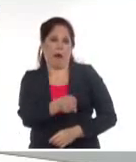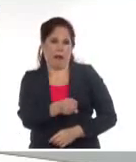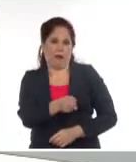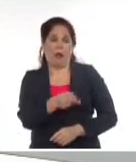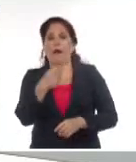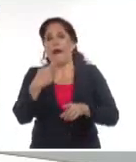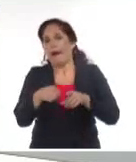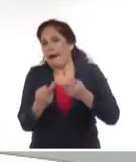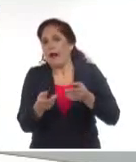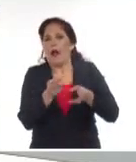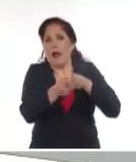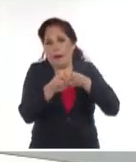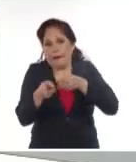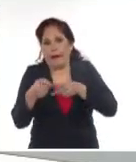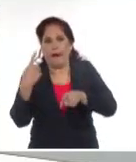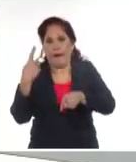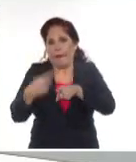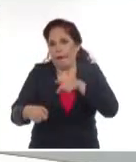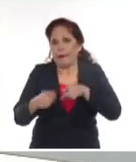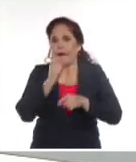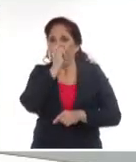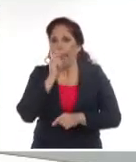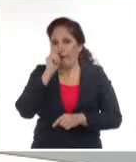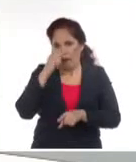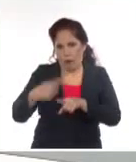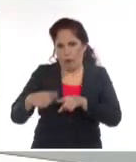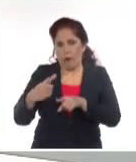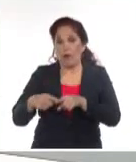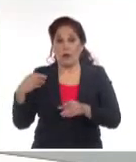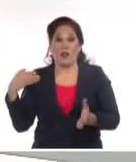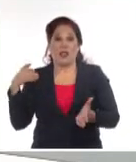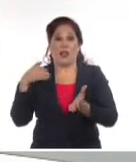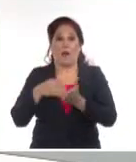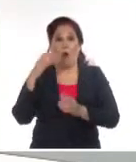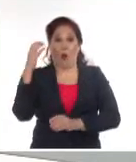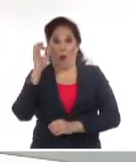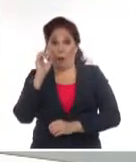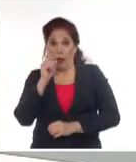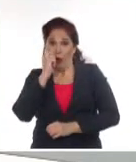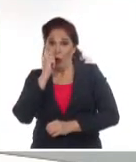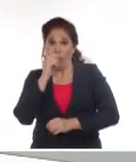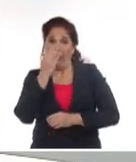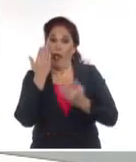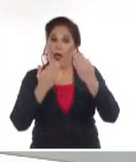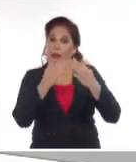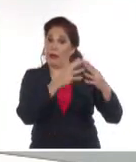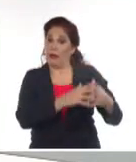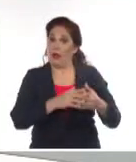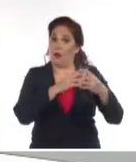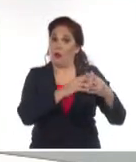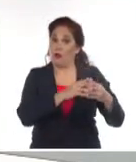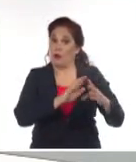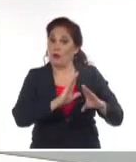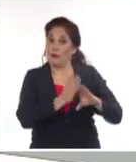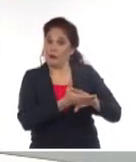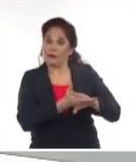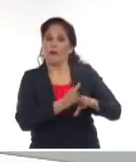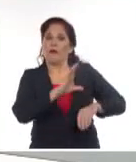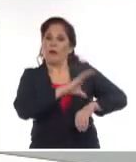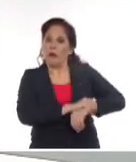por saber y a eso justamente ha regresado a Colombia. Este hombre estaba en Estados Unidos cumpliendo una condena por